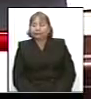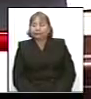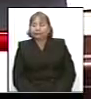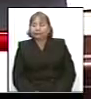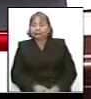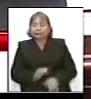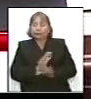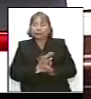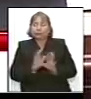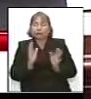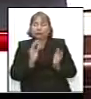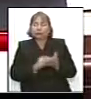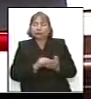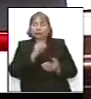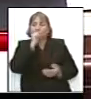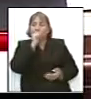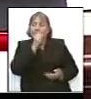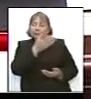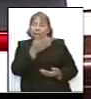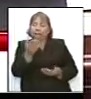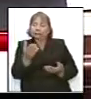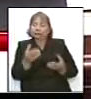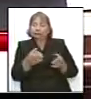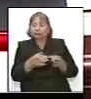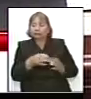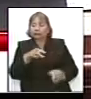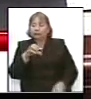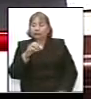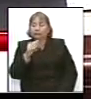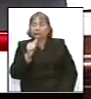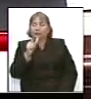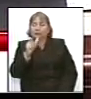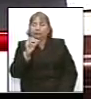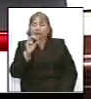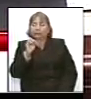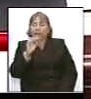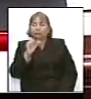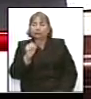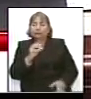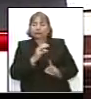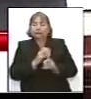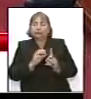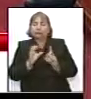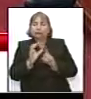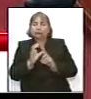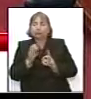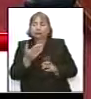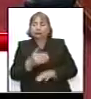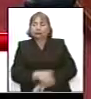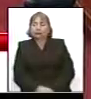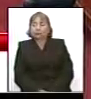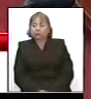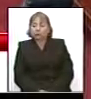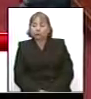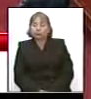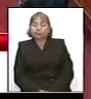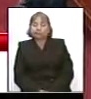No habiendo más oradores, tiene la palabra el congresista Dalmiro Palomino, presidente de la Comisión de Cultura.